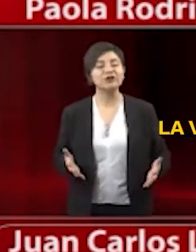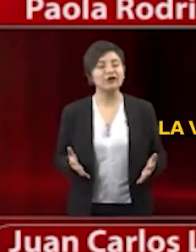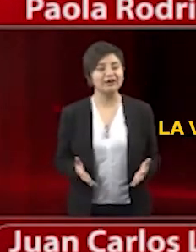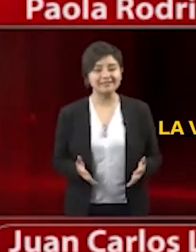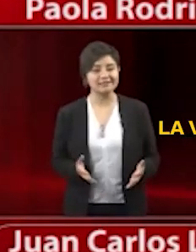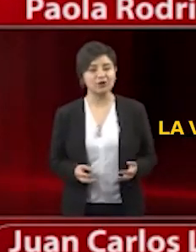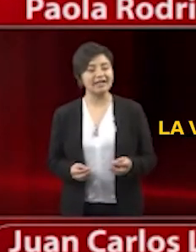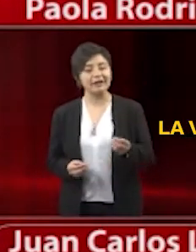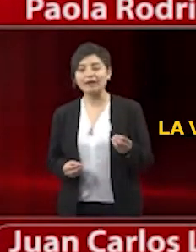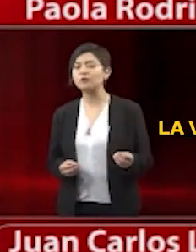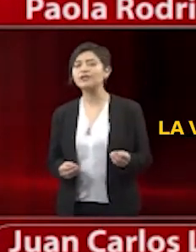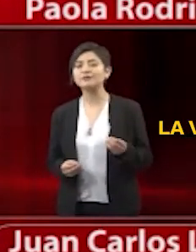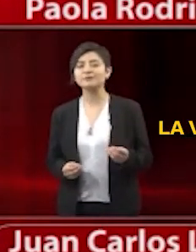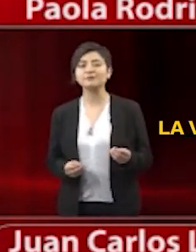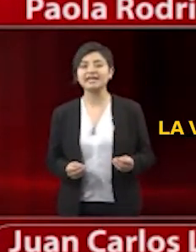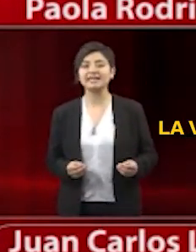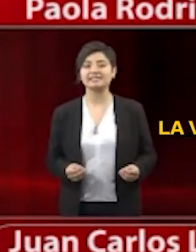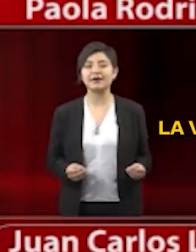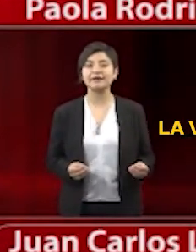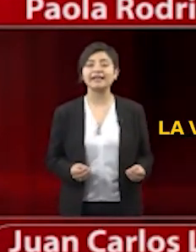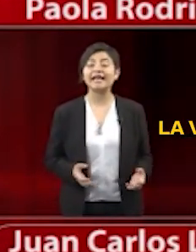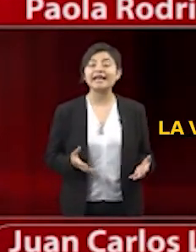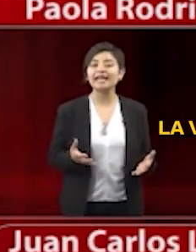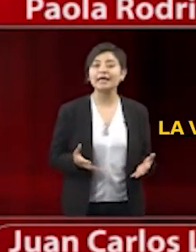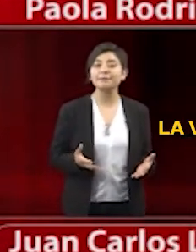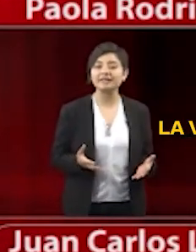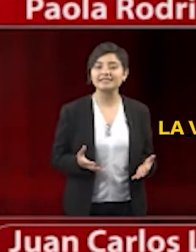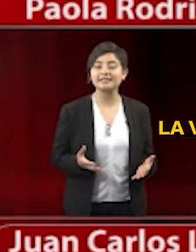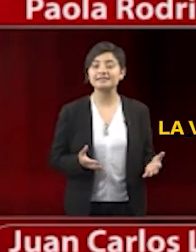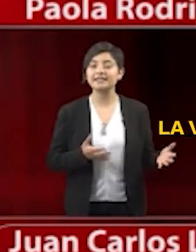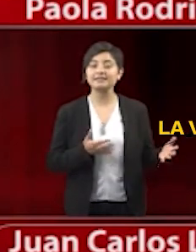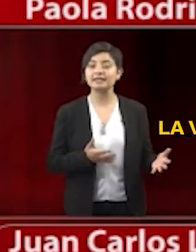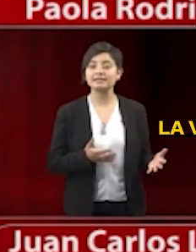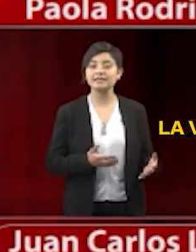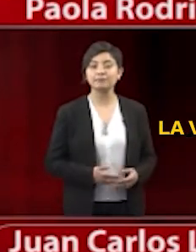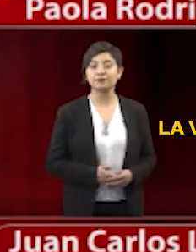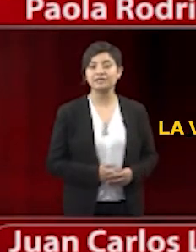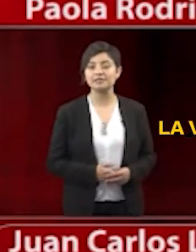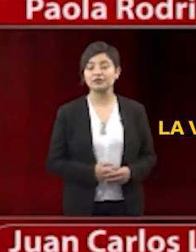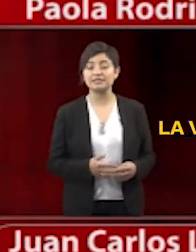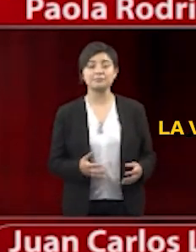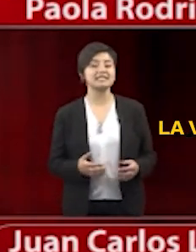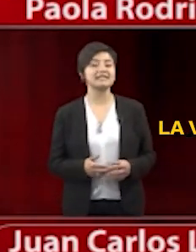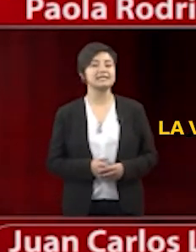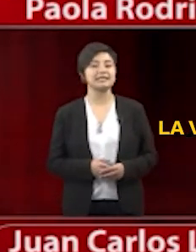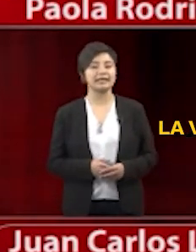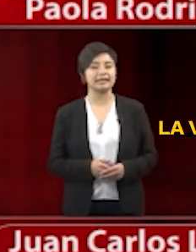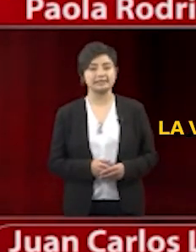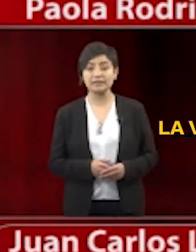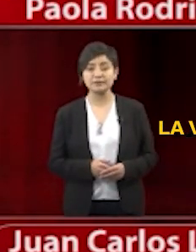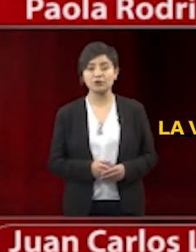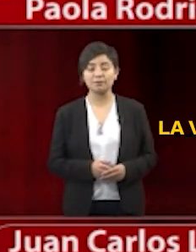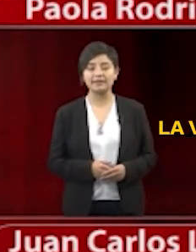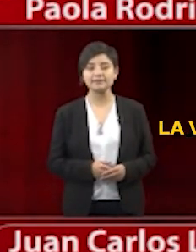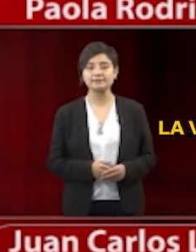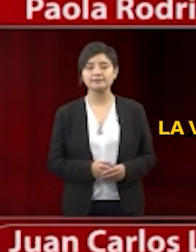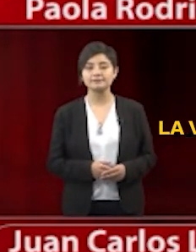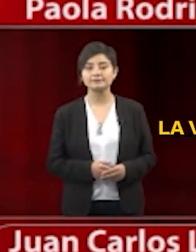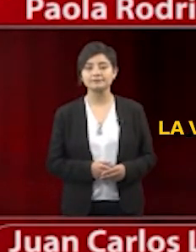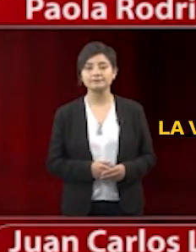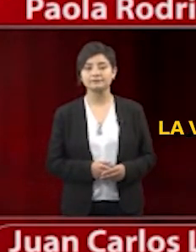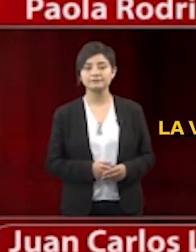Y con todo esto, en la vacuna nos gustaría saber qué empresas están detrás de la importación de semillas transgénicas en nuestro